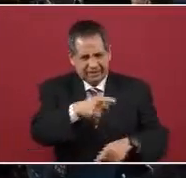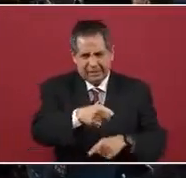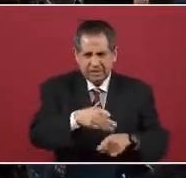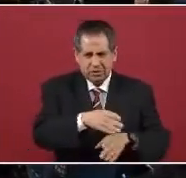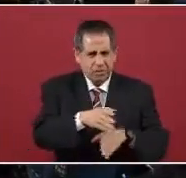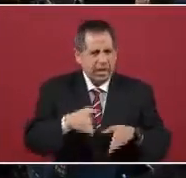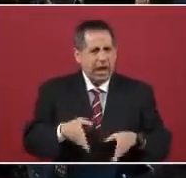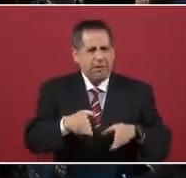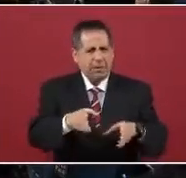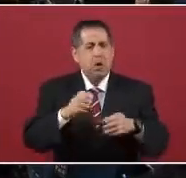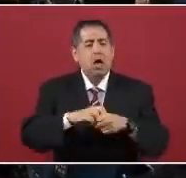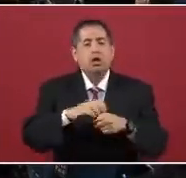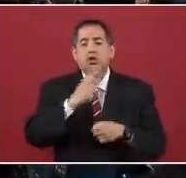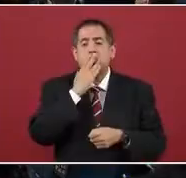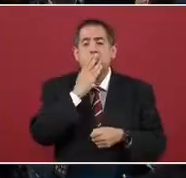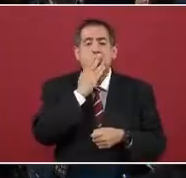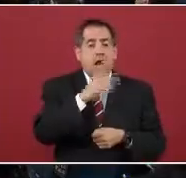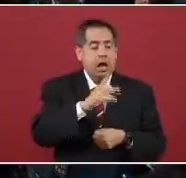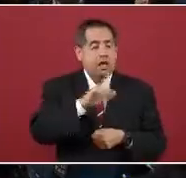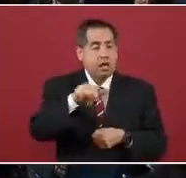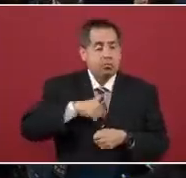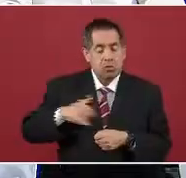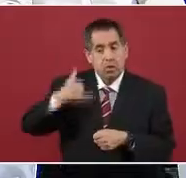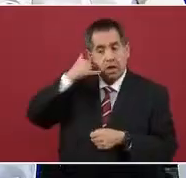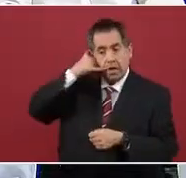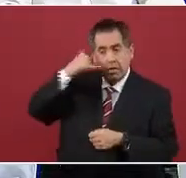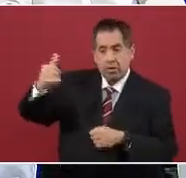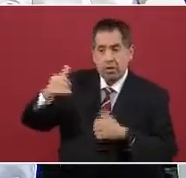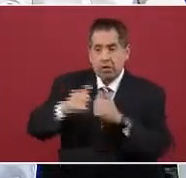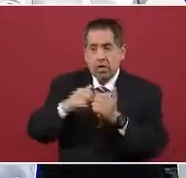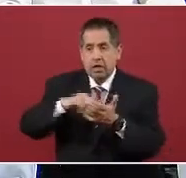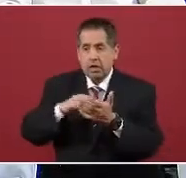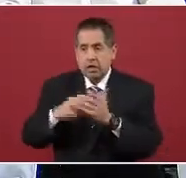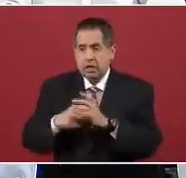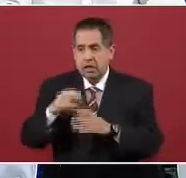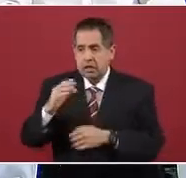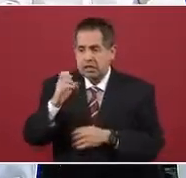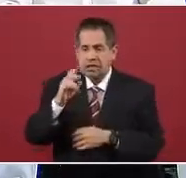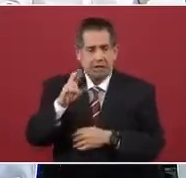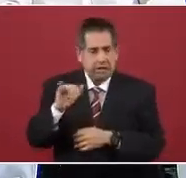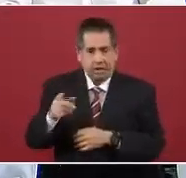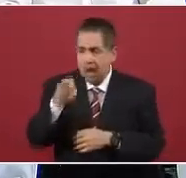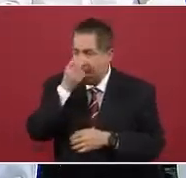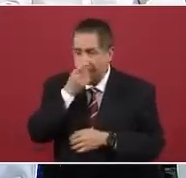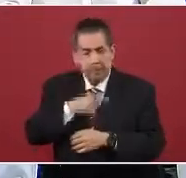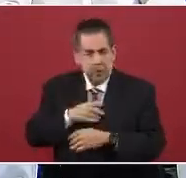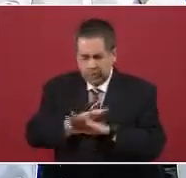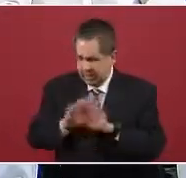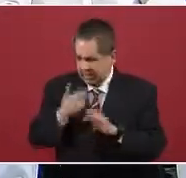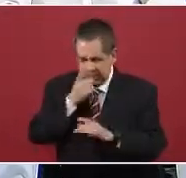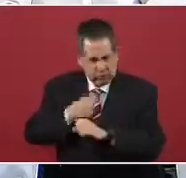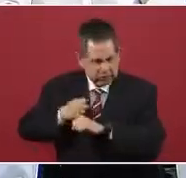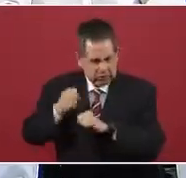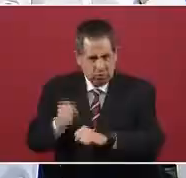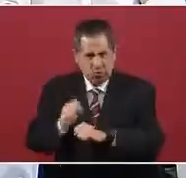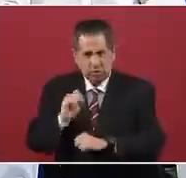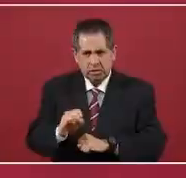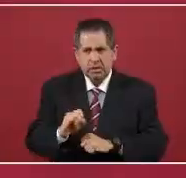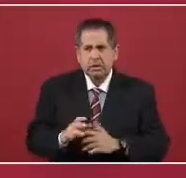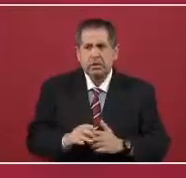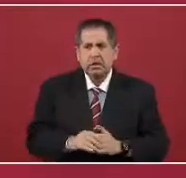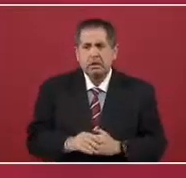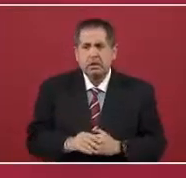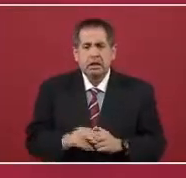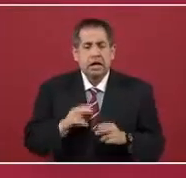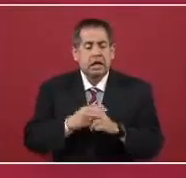camino de Sonora, hablé después con el ingeniero Cedri y ya me aseguró que